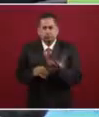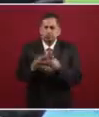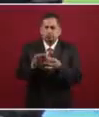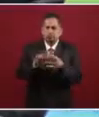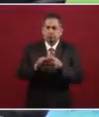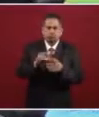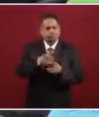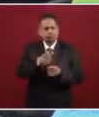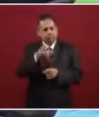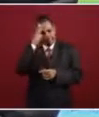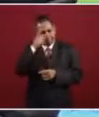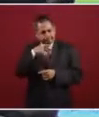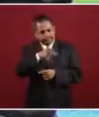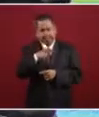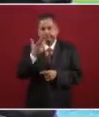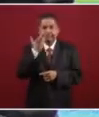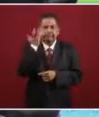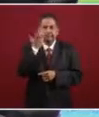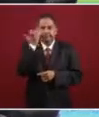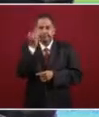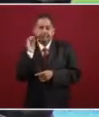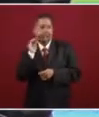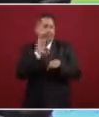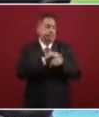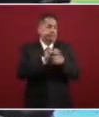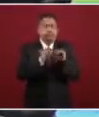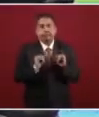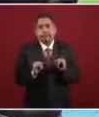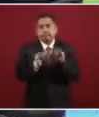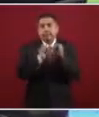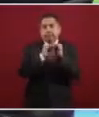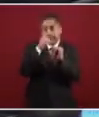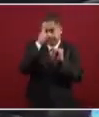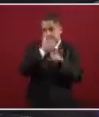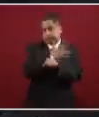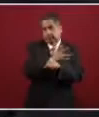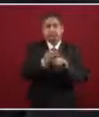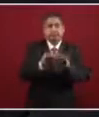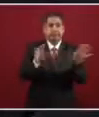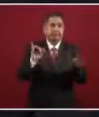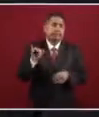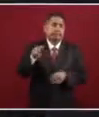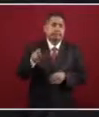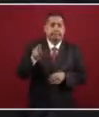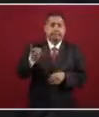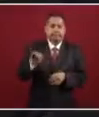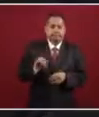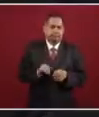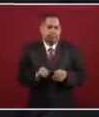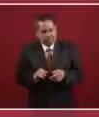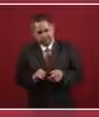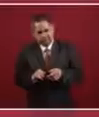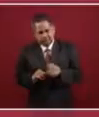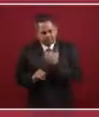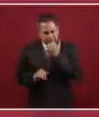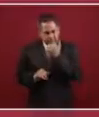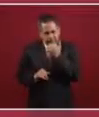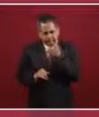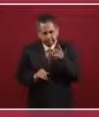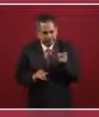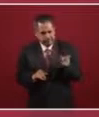Crearon ese instituto para la transparencia, pero a lo mejor